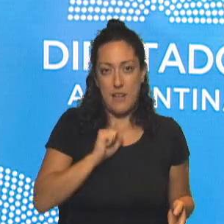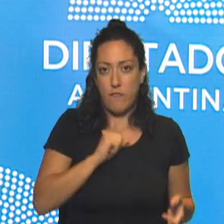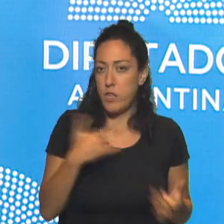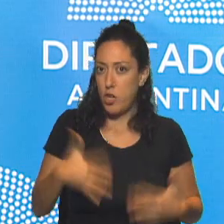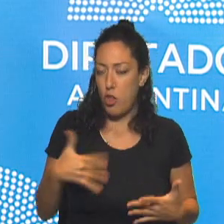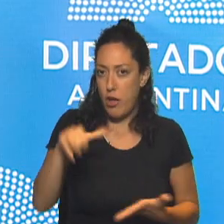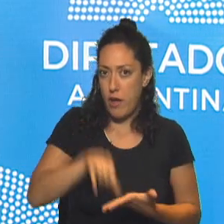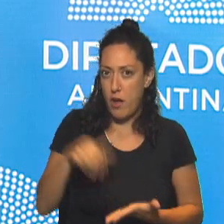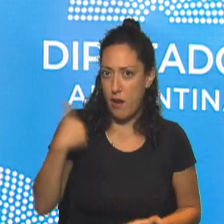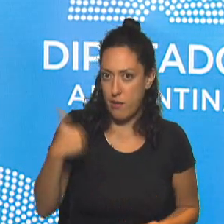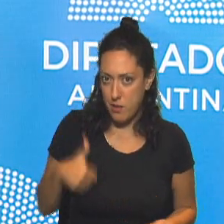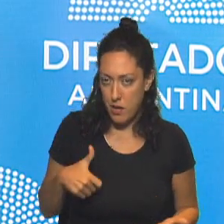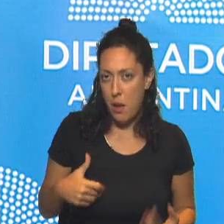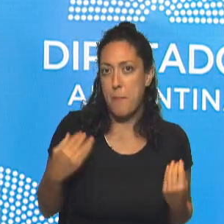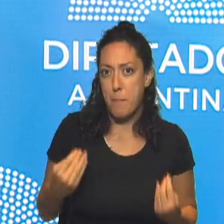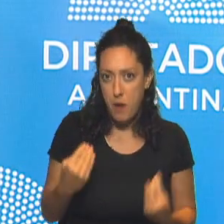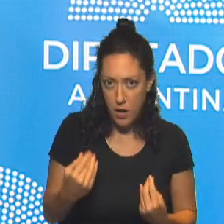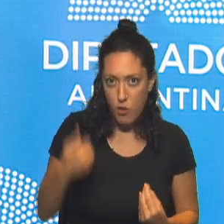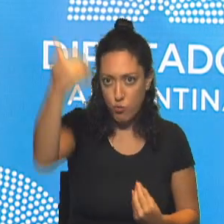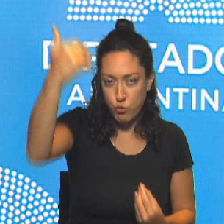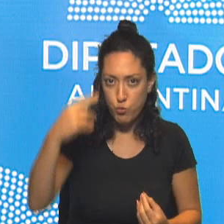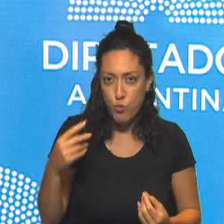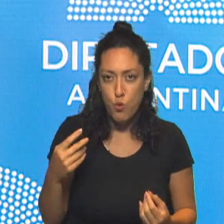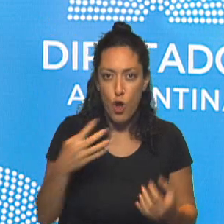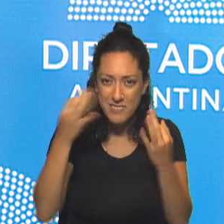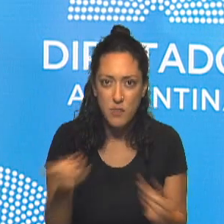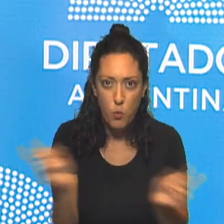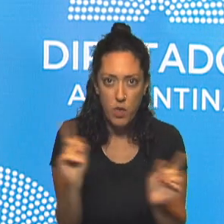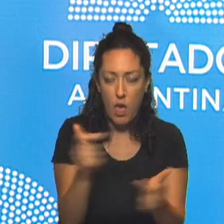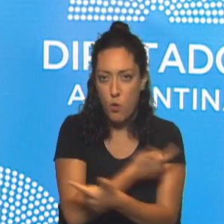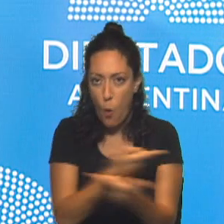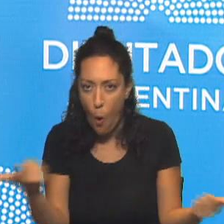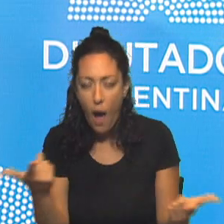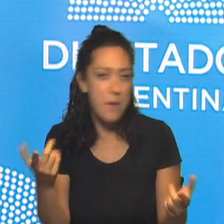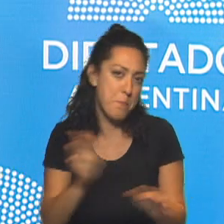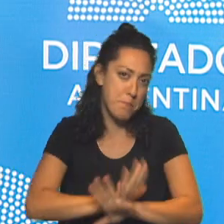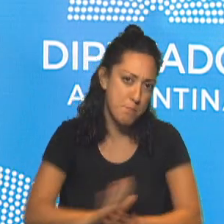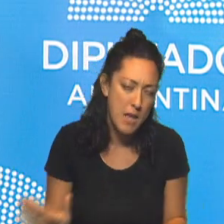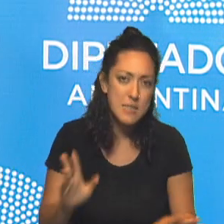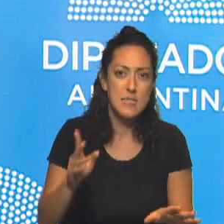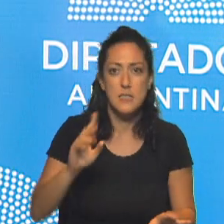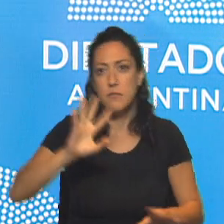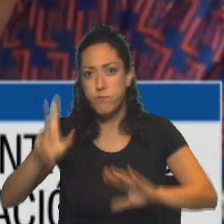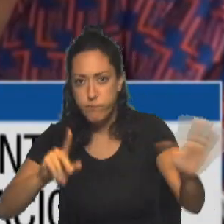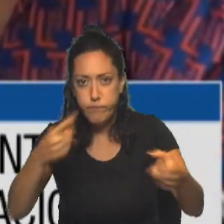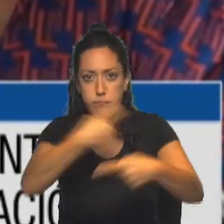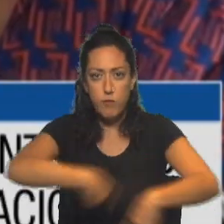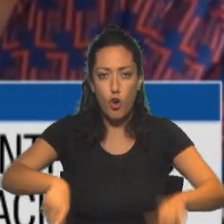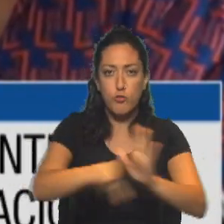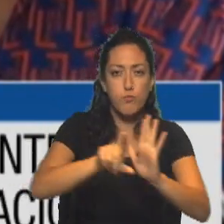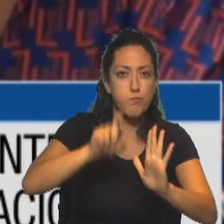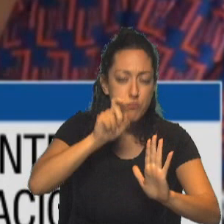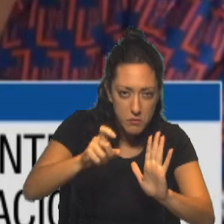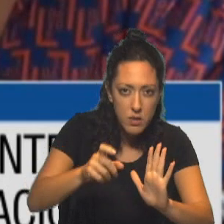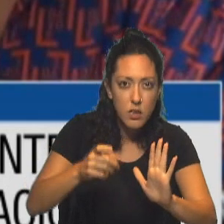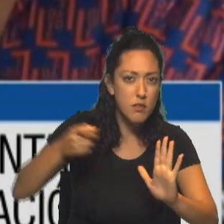importante para que en Argentina no haya inseguridad, para que se combate el delito, para que en Argentina haya previsibilidad y todos los argentinos